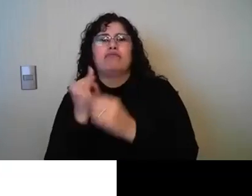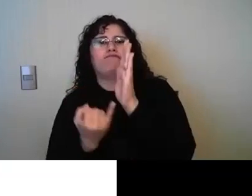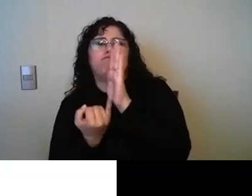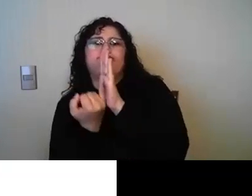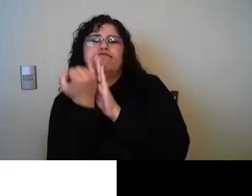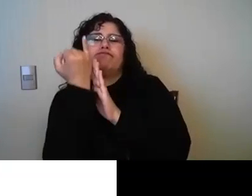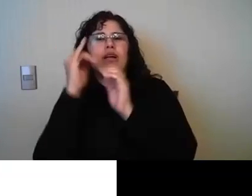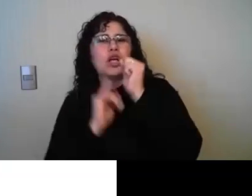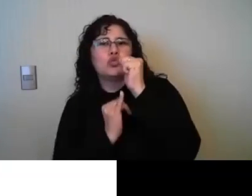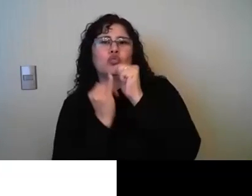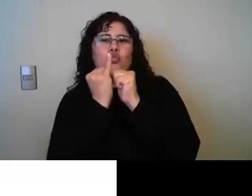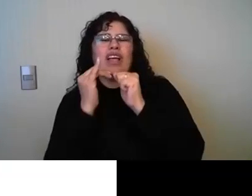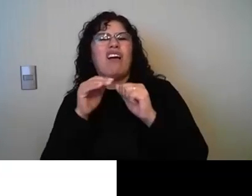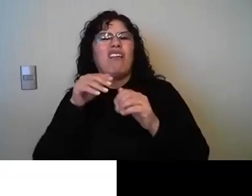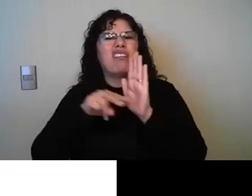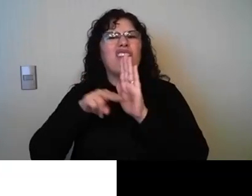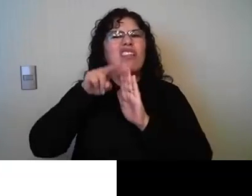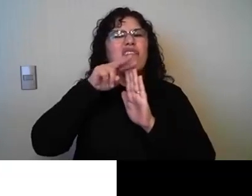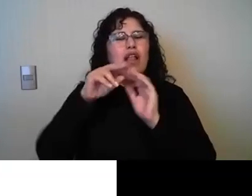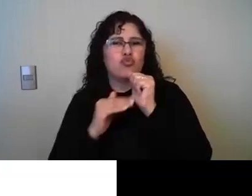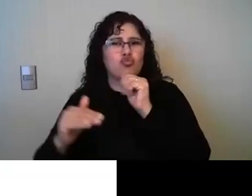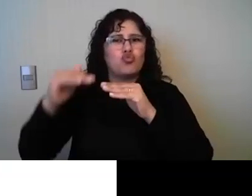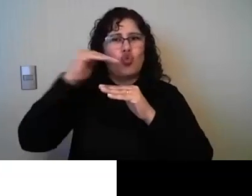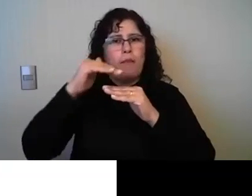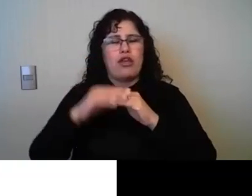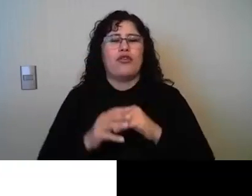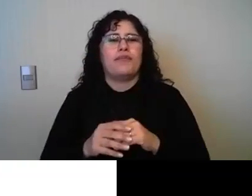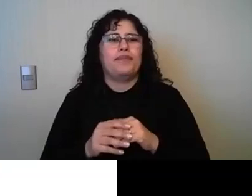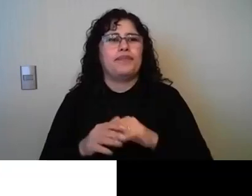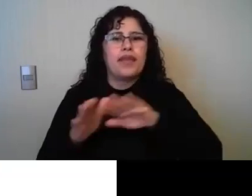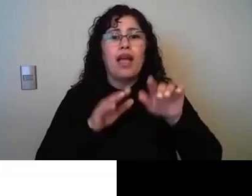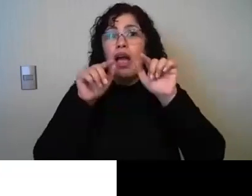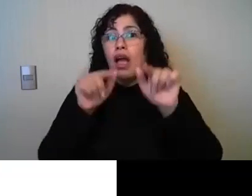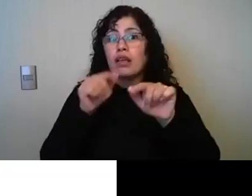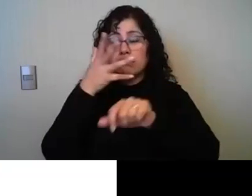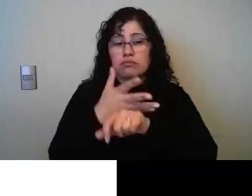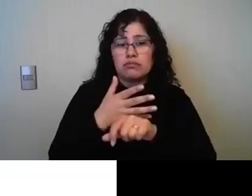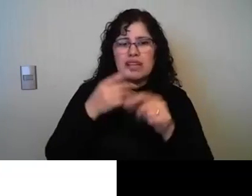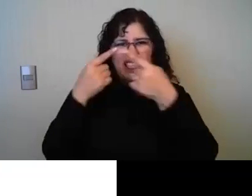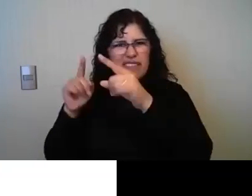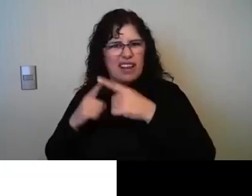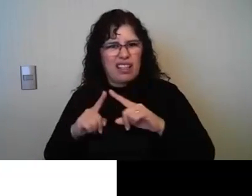recordar una serie de receptores que están asociados a esta vía de sensibilidad general,